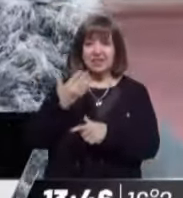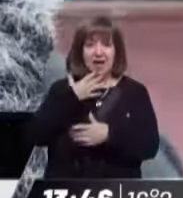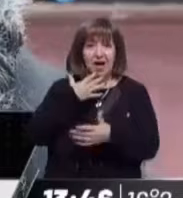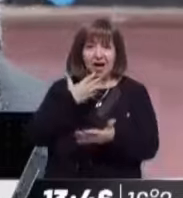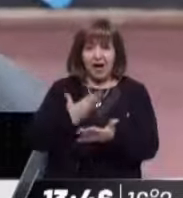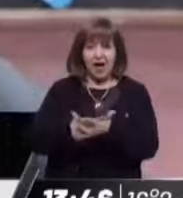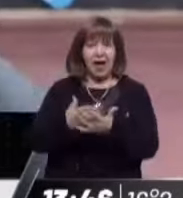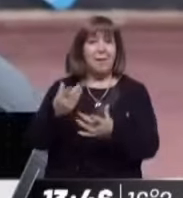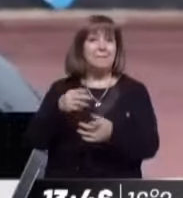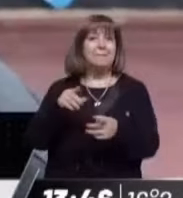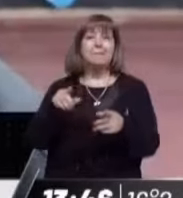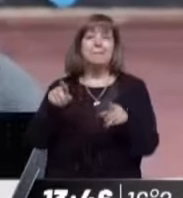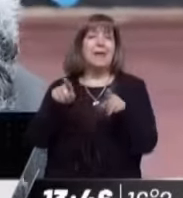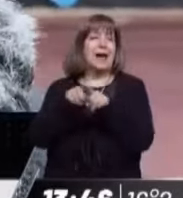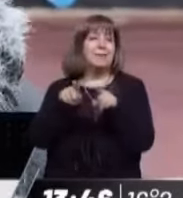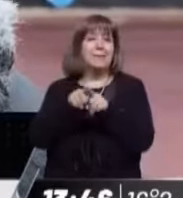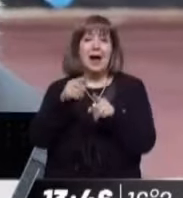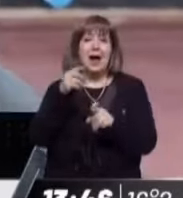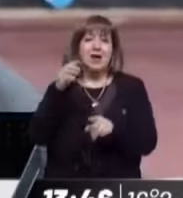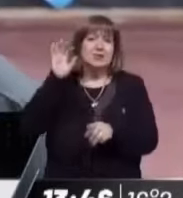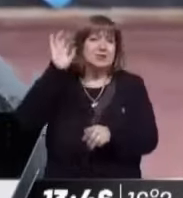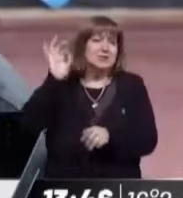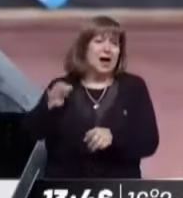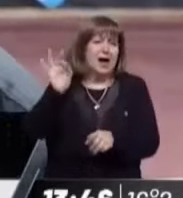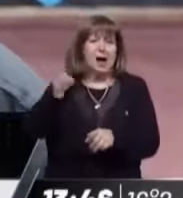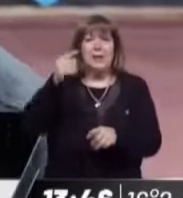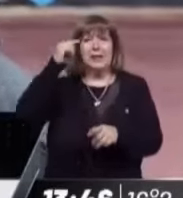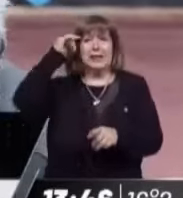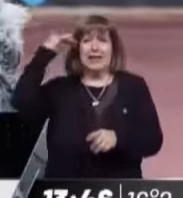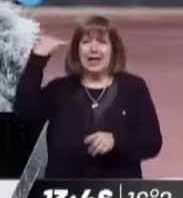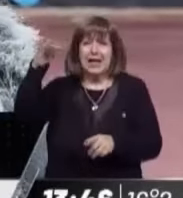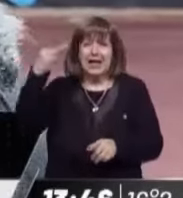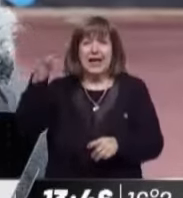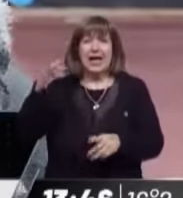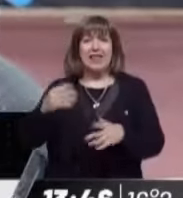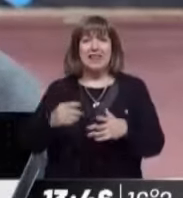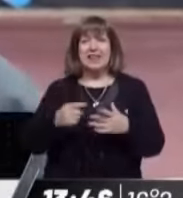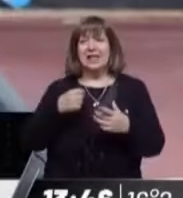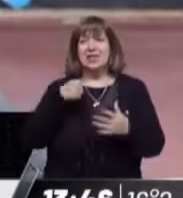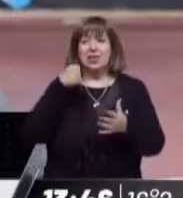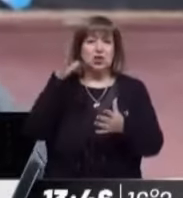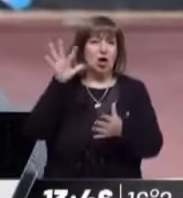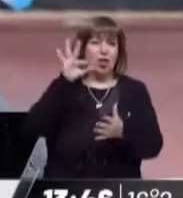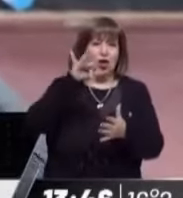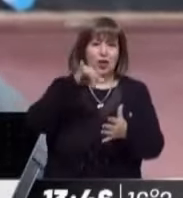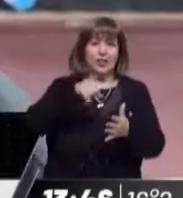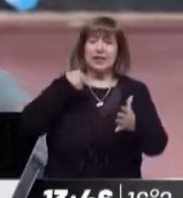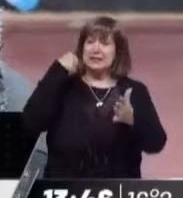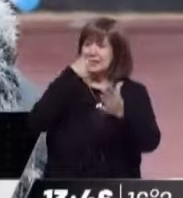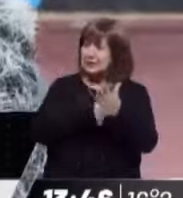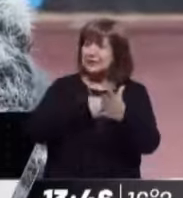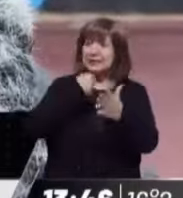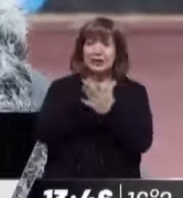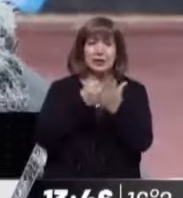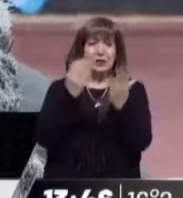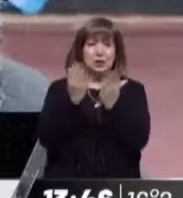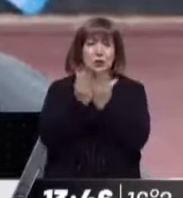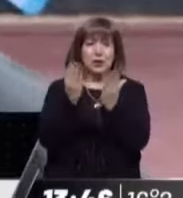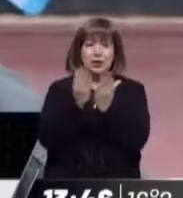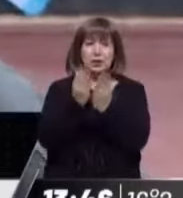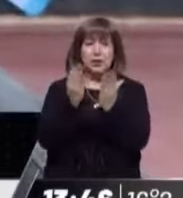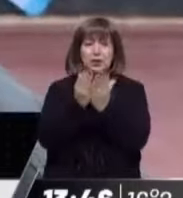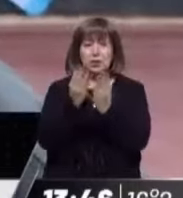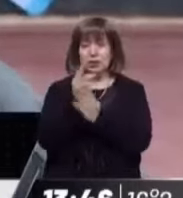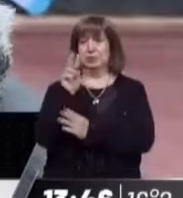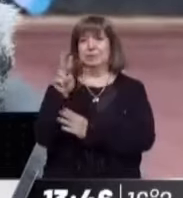lo hermoso que es, cuánto sabe, su inteligencia, la garra que le pone día a día, realmente que es muy emocionante verlo